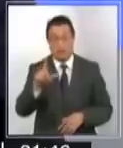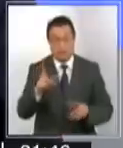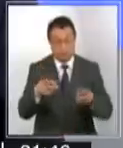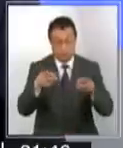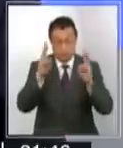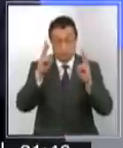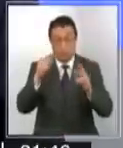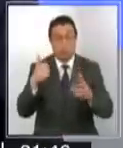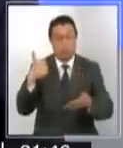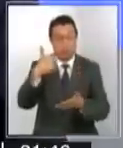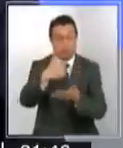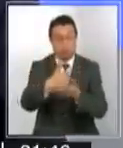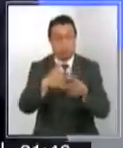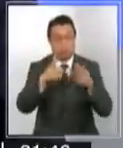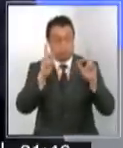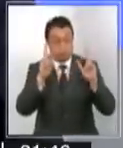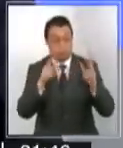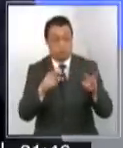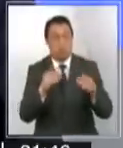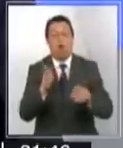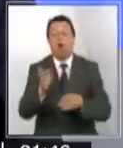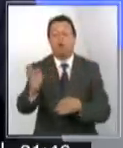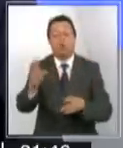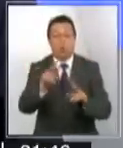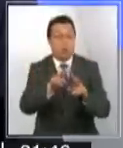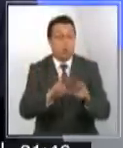a ser candidata, es continuismo.